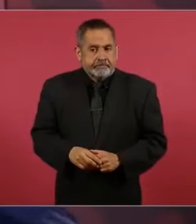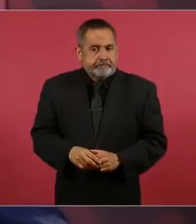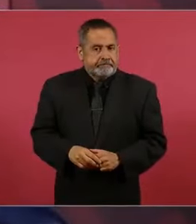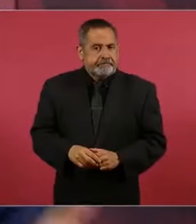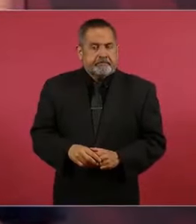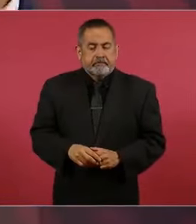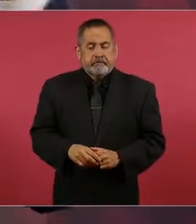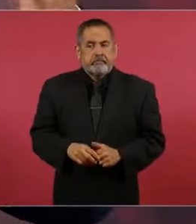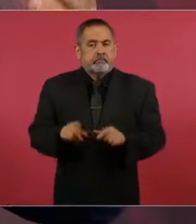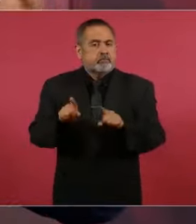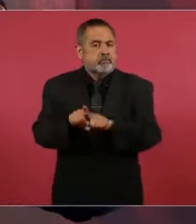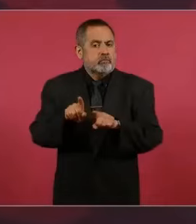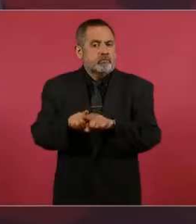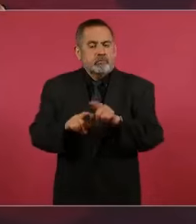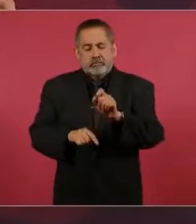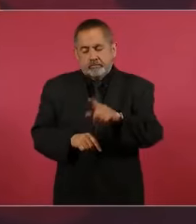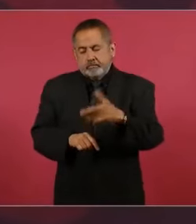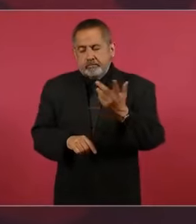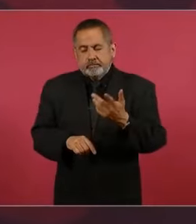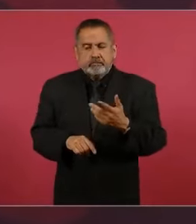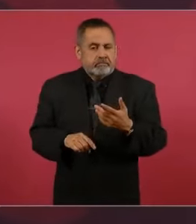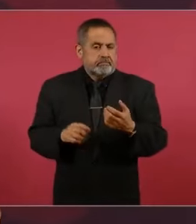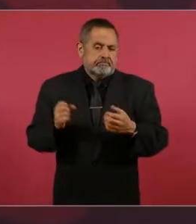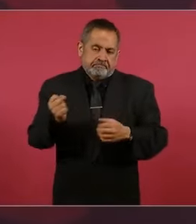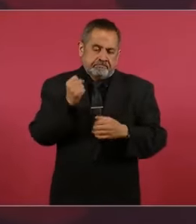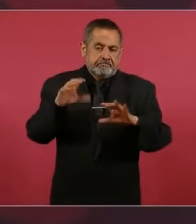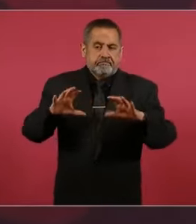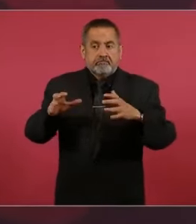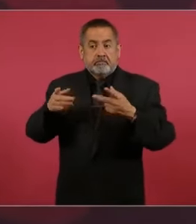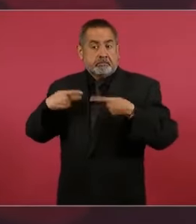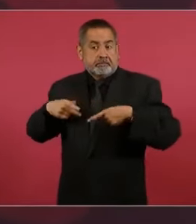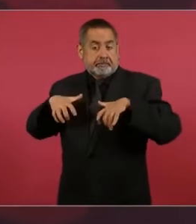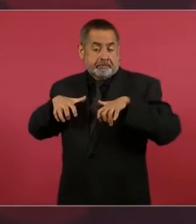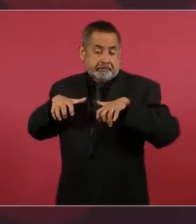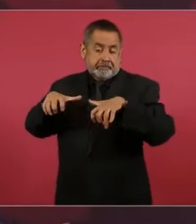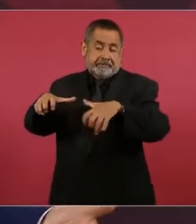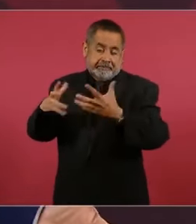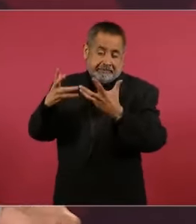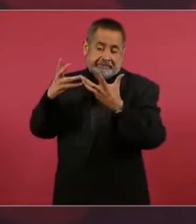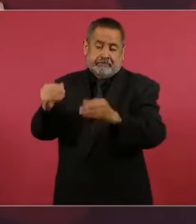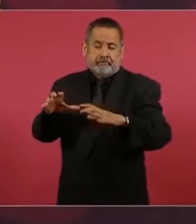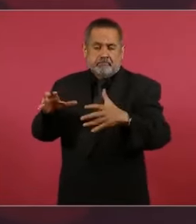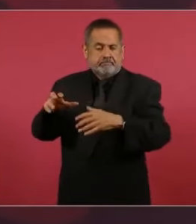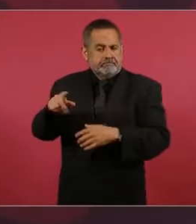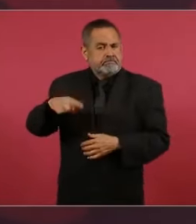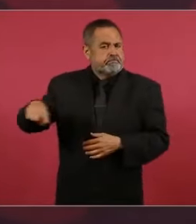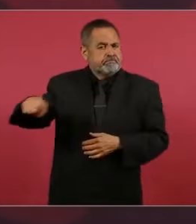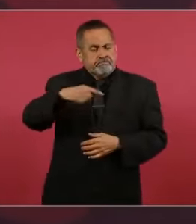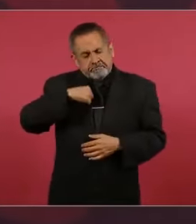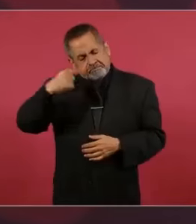también hay mucha gente que coincide